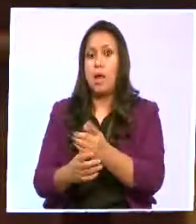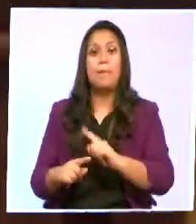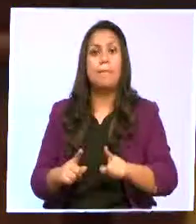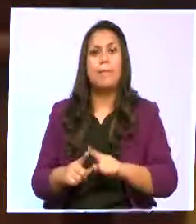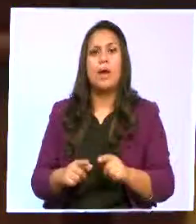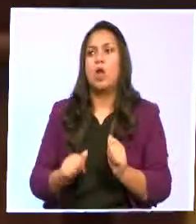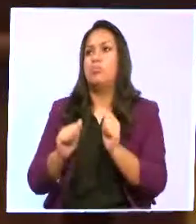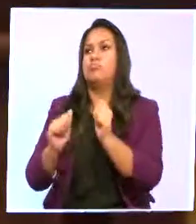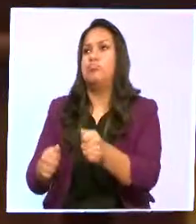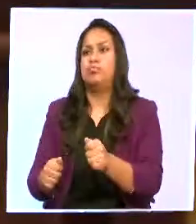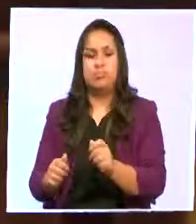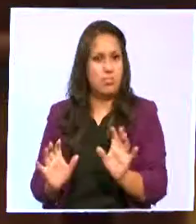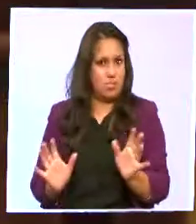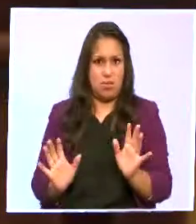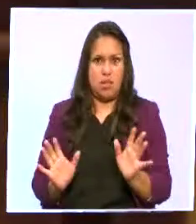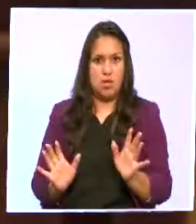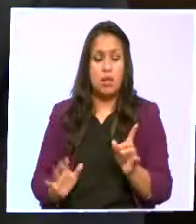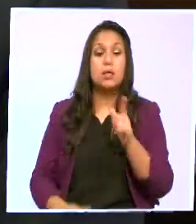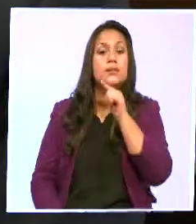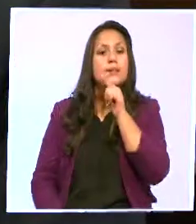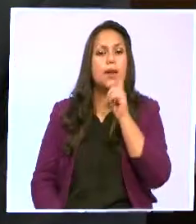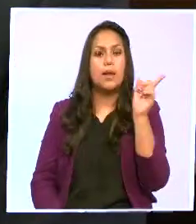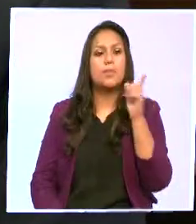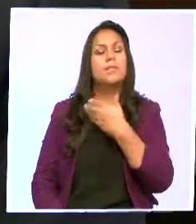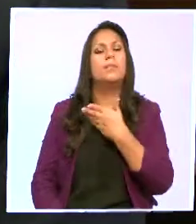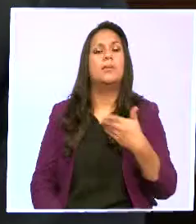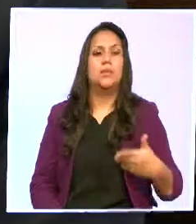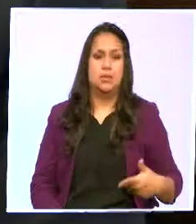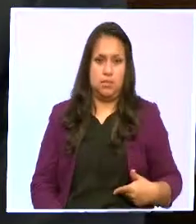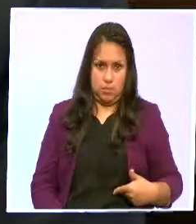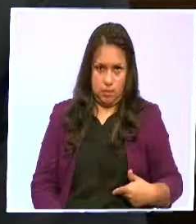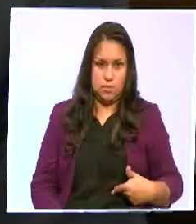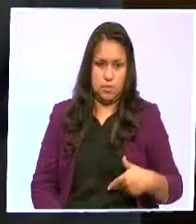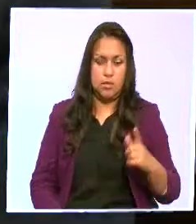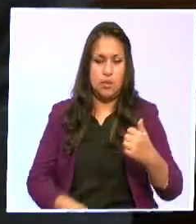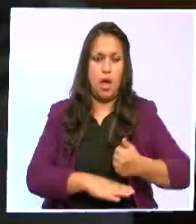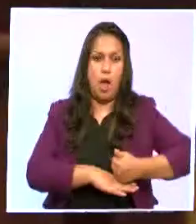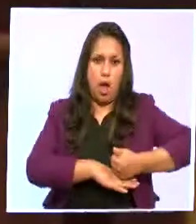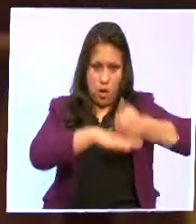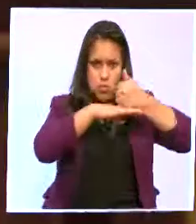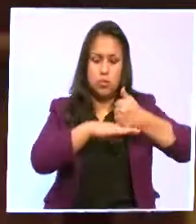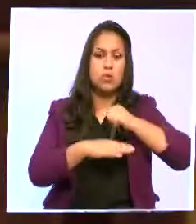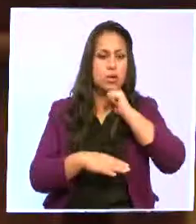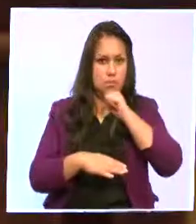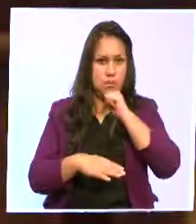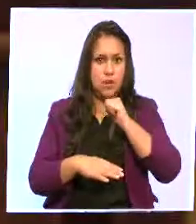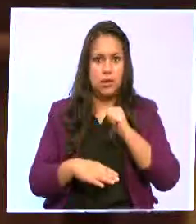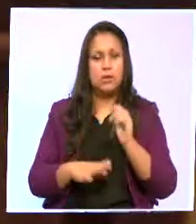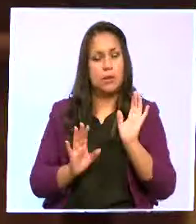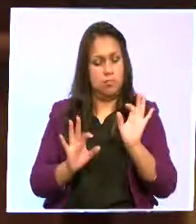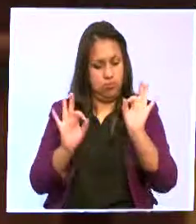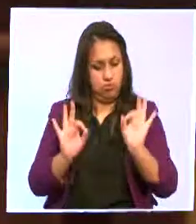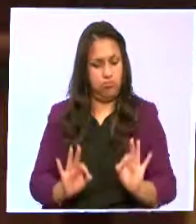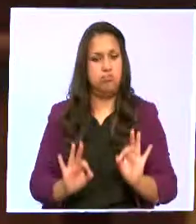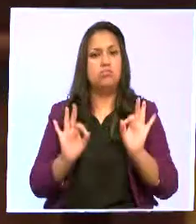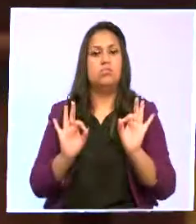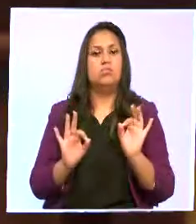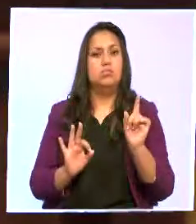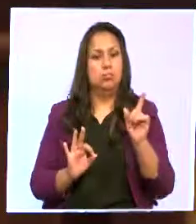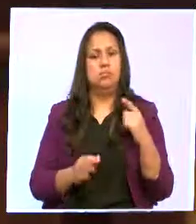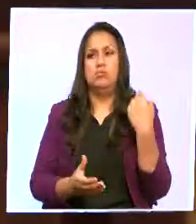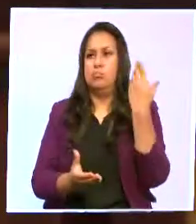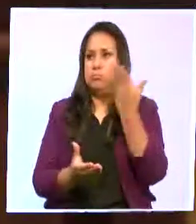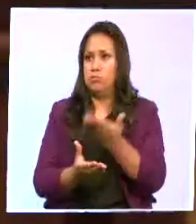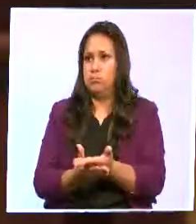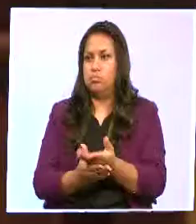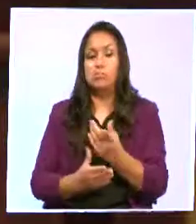para presentar proyectos desde el factor a digamos sólo estudia de carácter en el que gastón una una formalidad de ser presentado por el presidente de